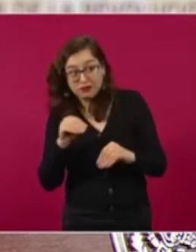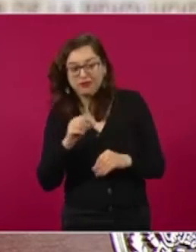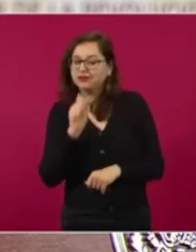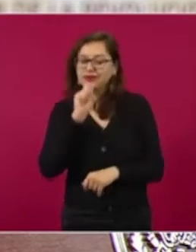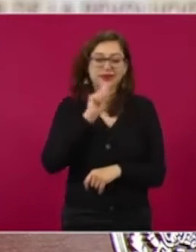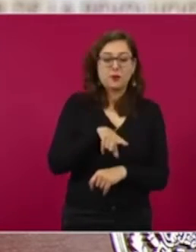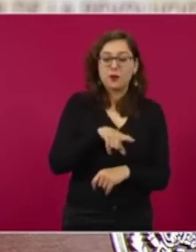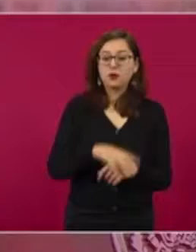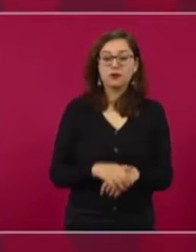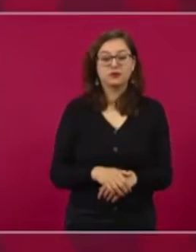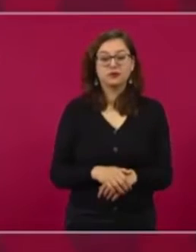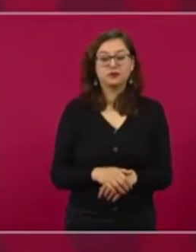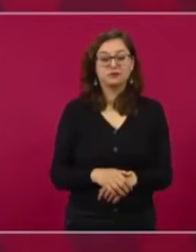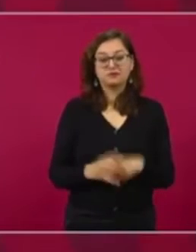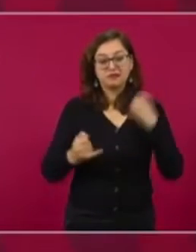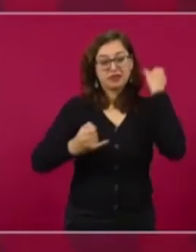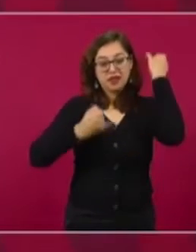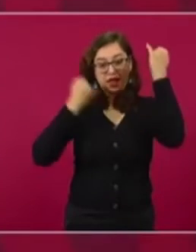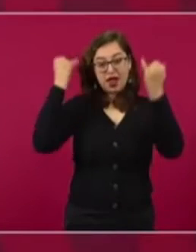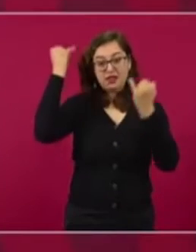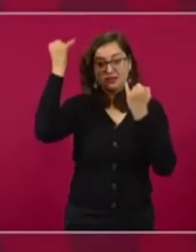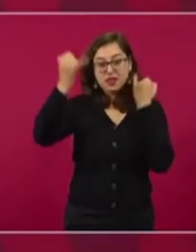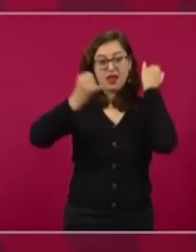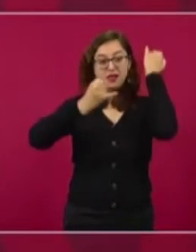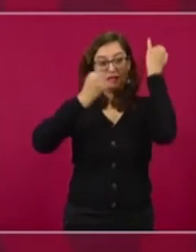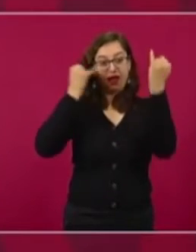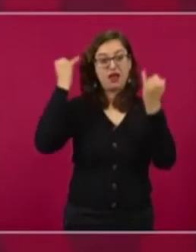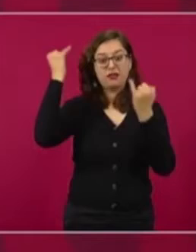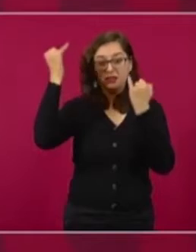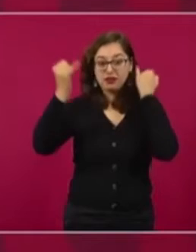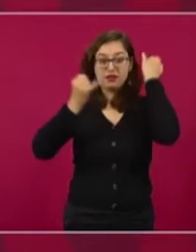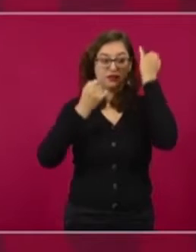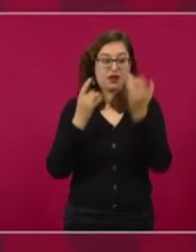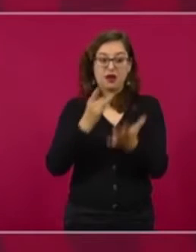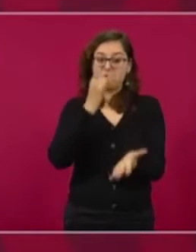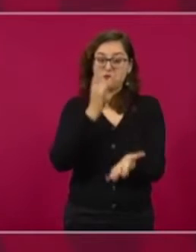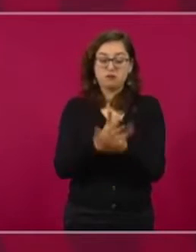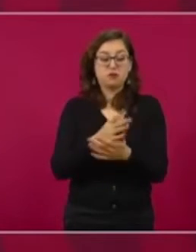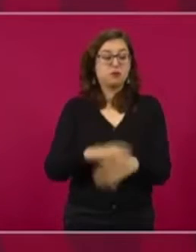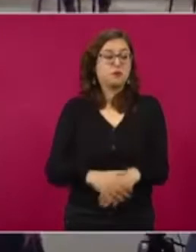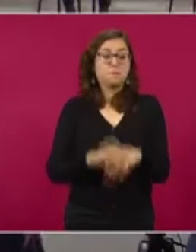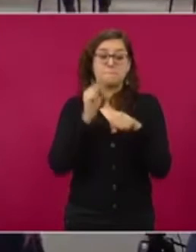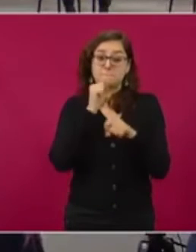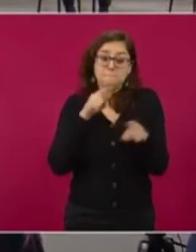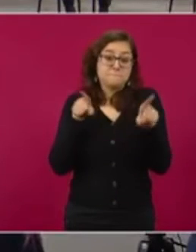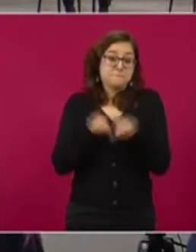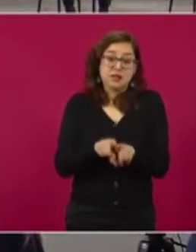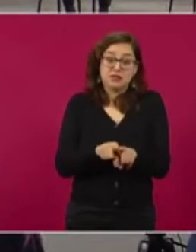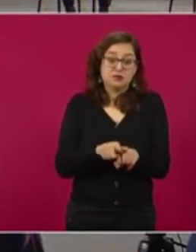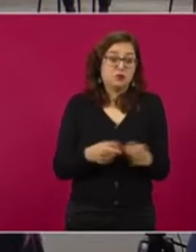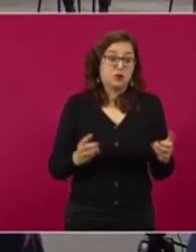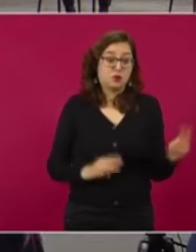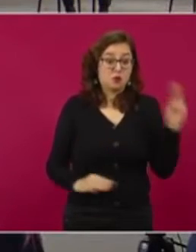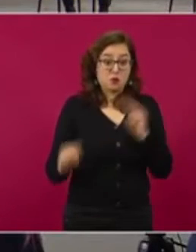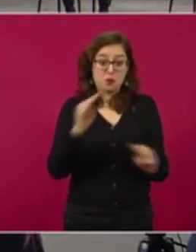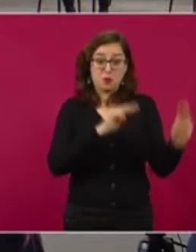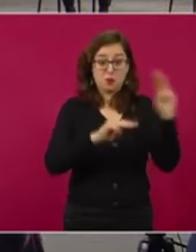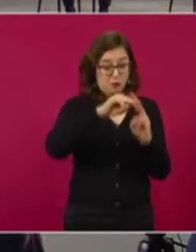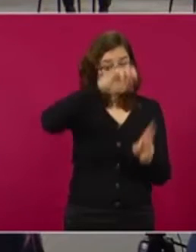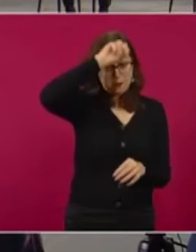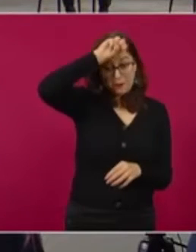Pura especulación. Lo mismo que hicieron con las concesiones mineras. No lo olvidemos